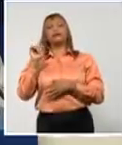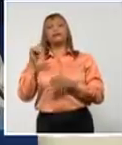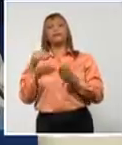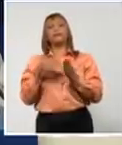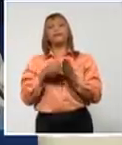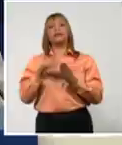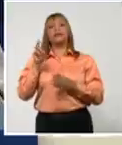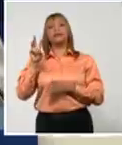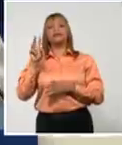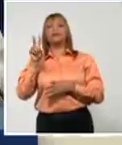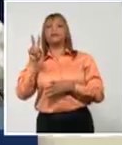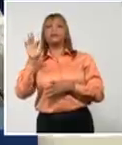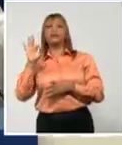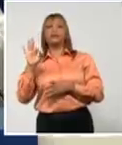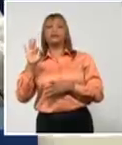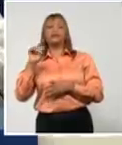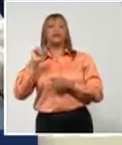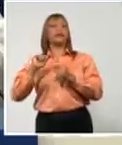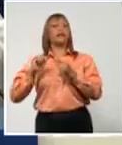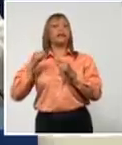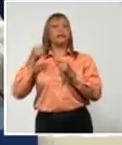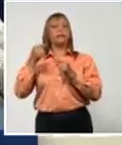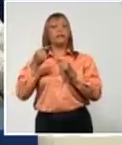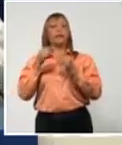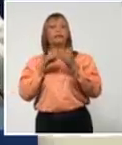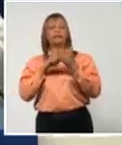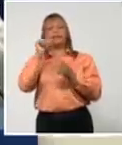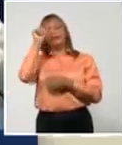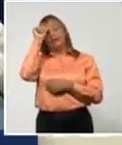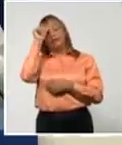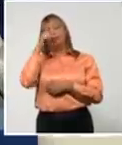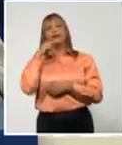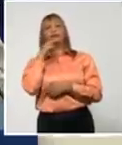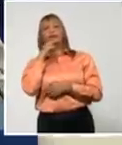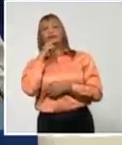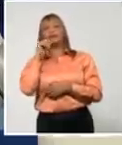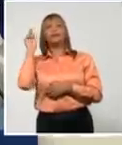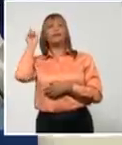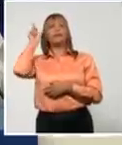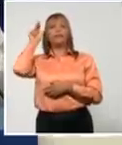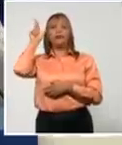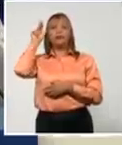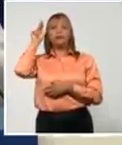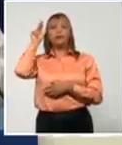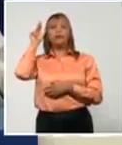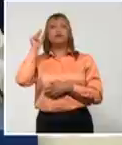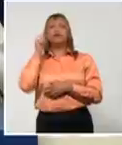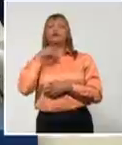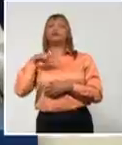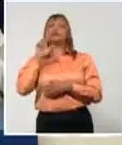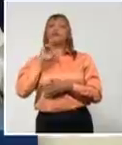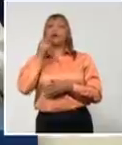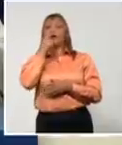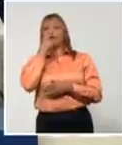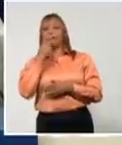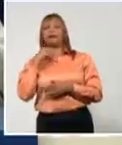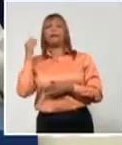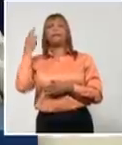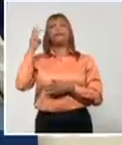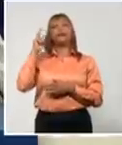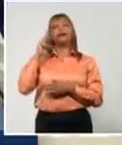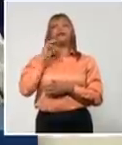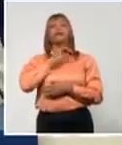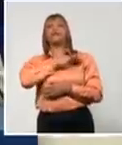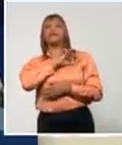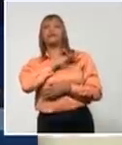2.046.328 y después India, Rusia, Perú, Sudáfrica, México, Chile,